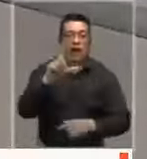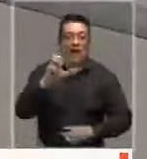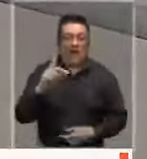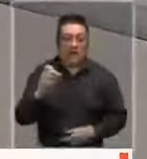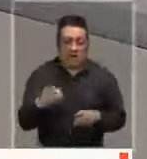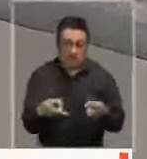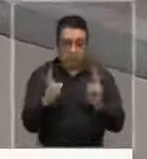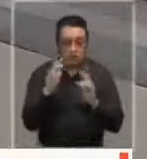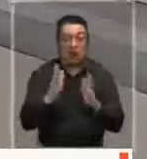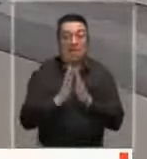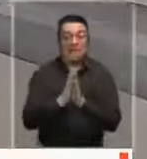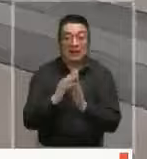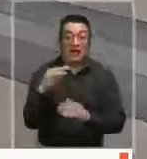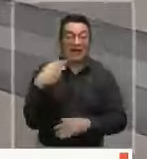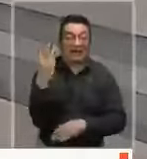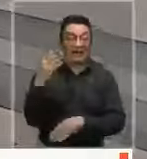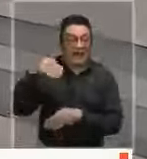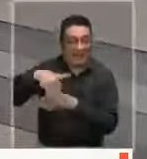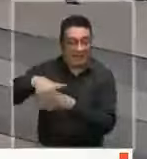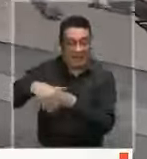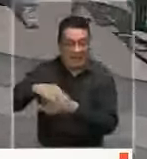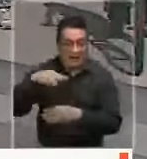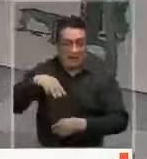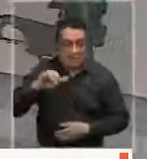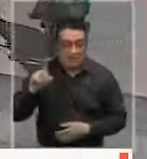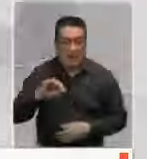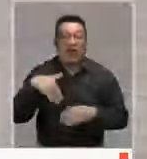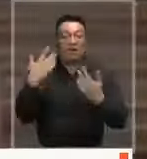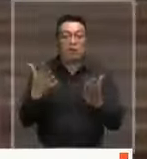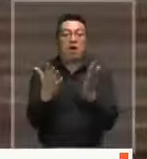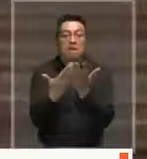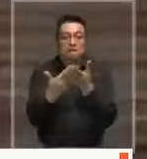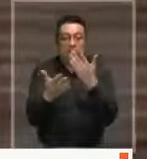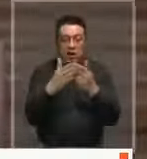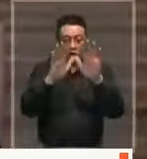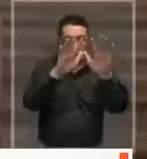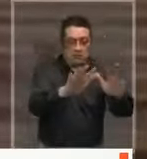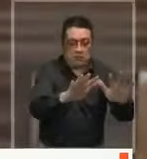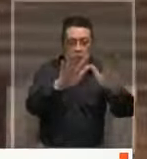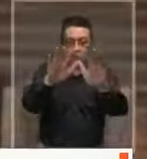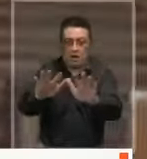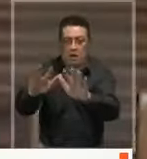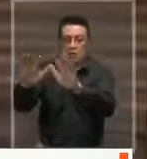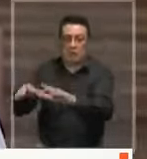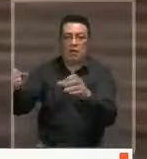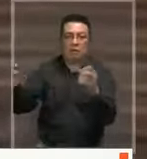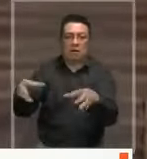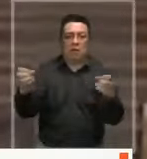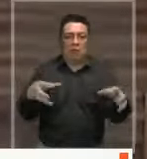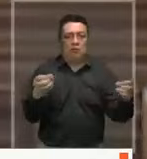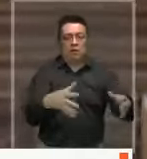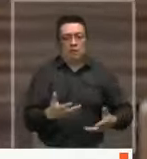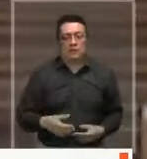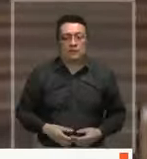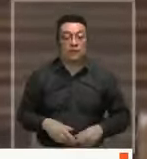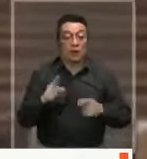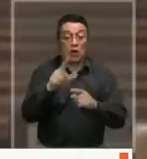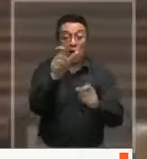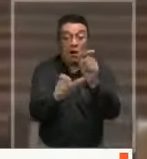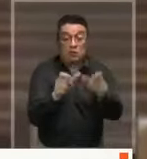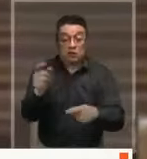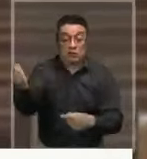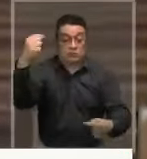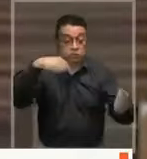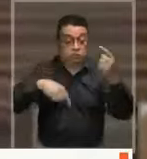misa a las 3 de la tarde, luego la imposición de manos. ¿Todas las personas que vengan y quieran tener o quieran participar